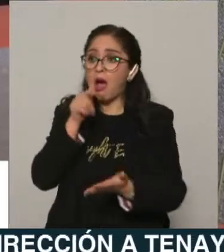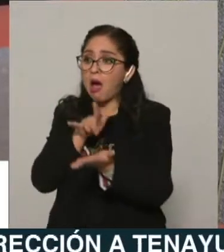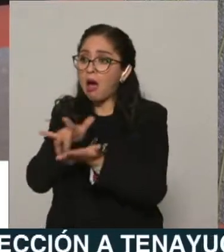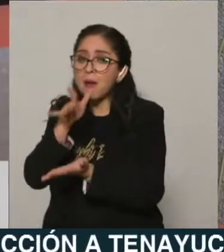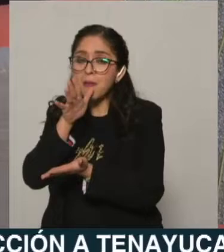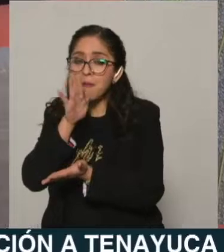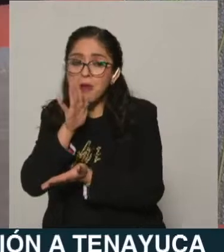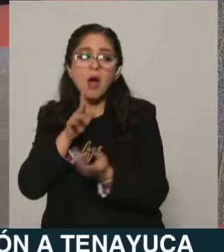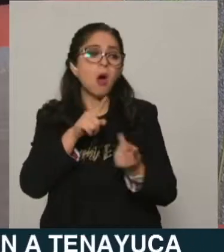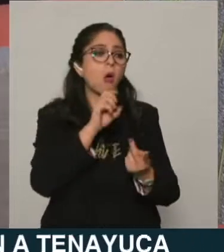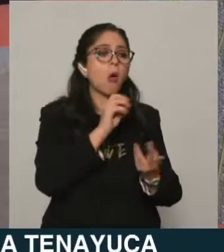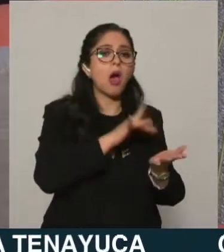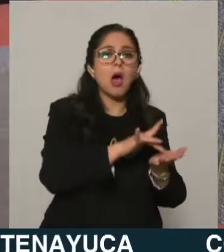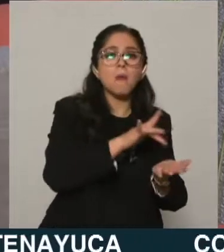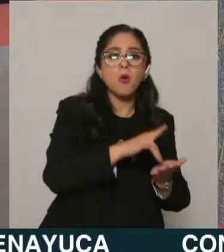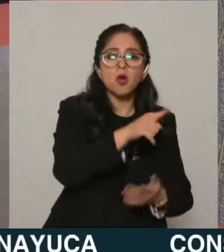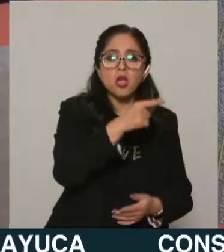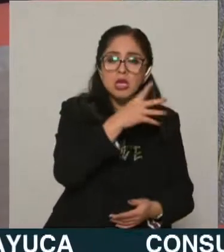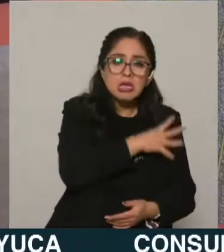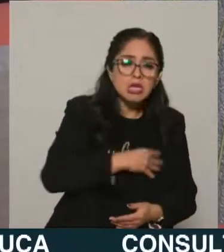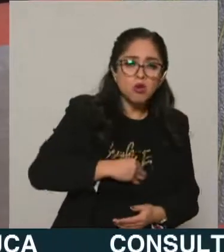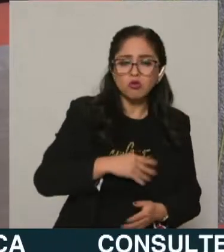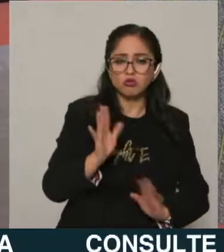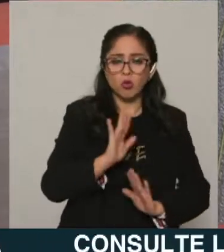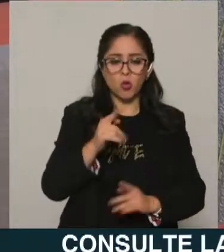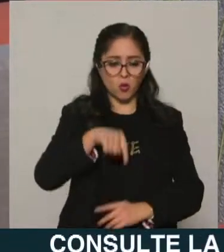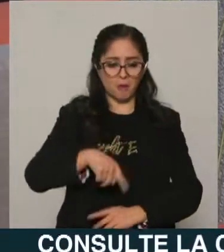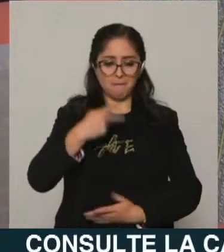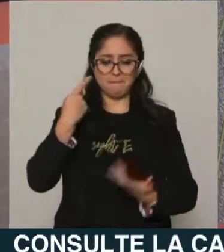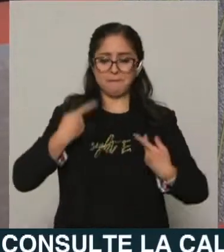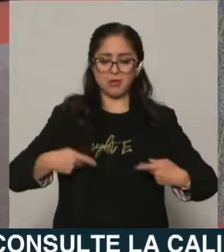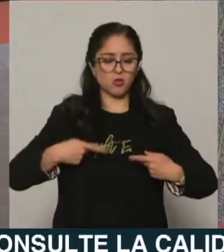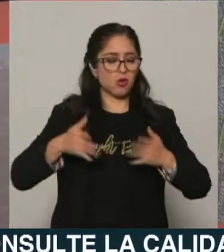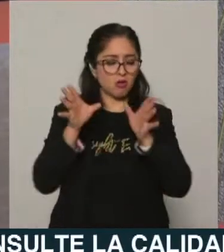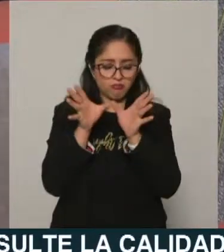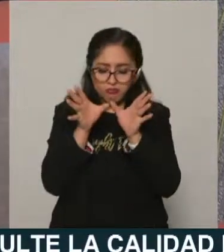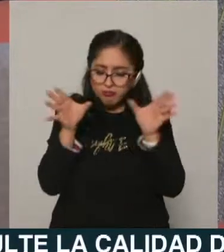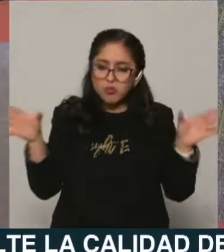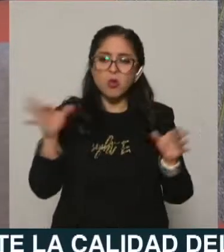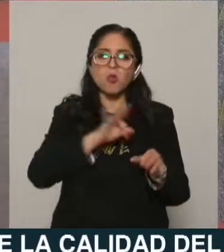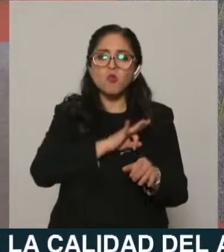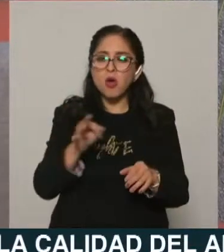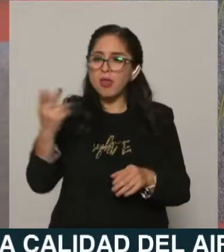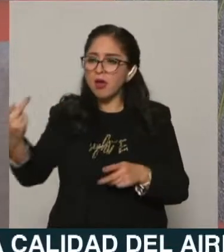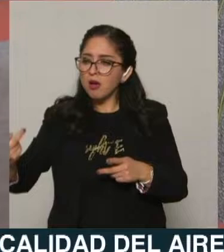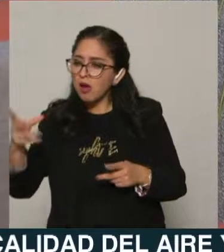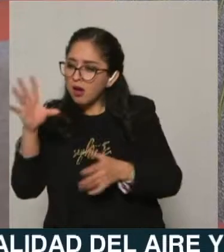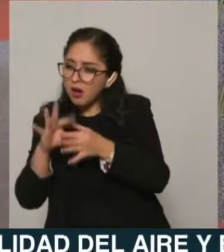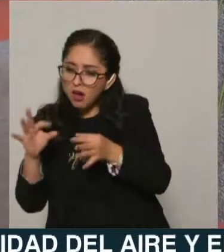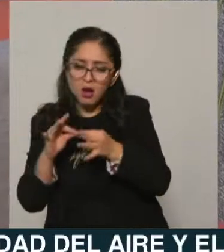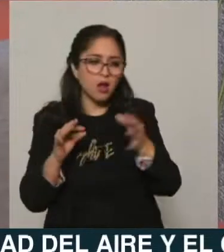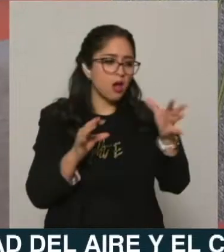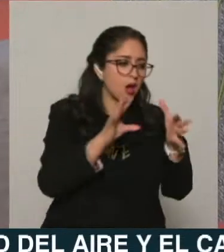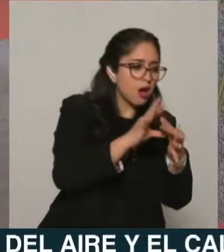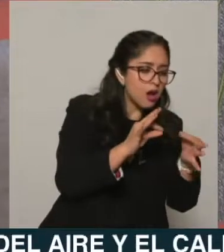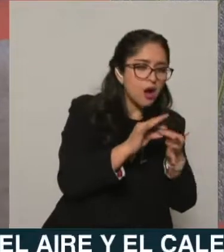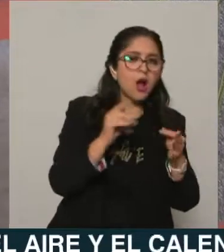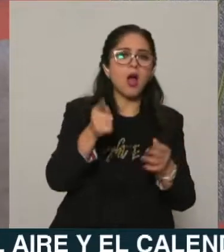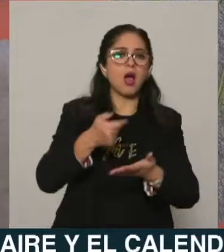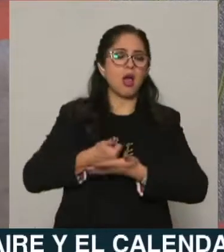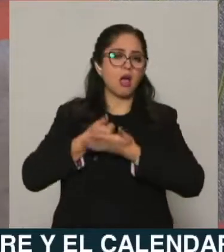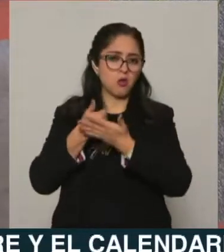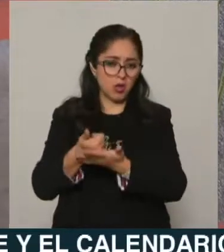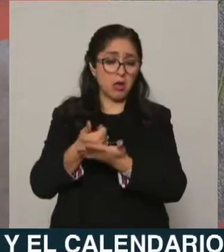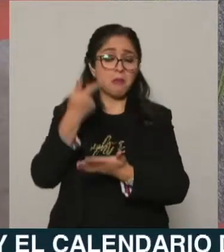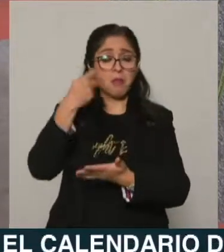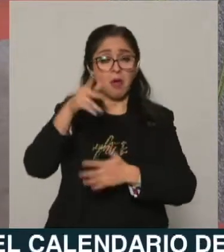otra, les pueda ayudar. Aunque sí, déjame decirte, sobre todo cuando son menores de edad, el 90% de los